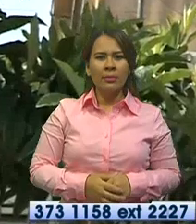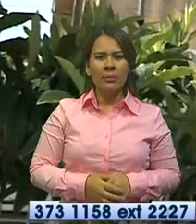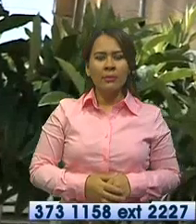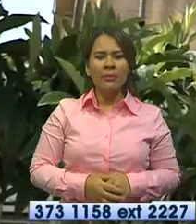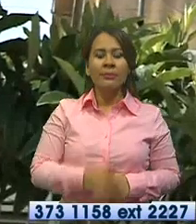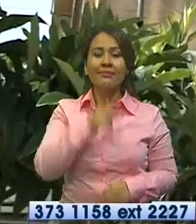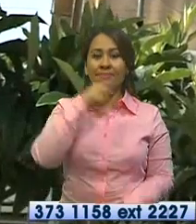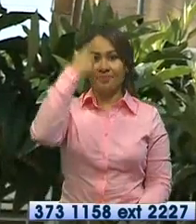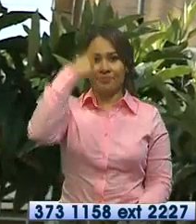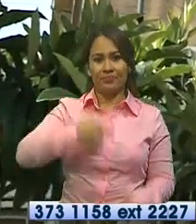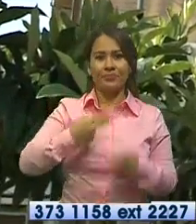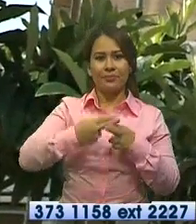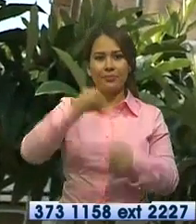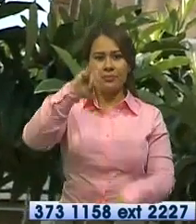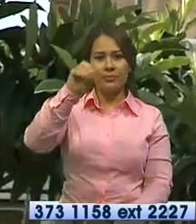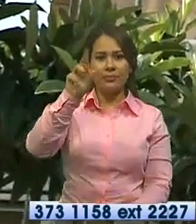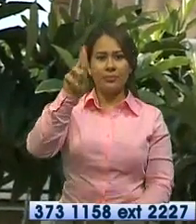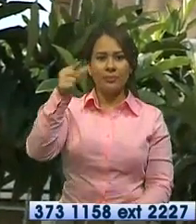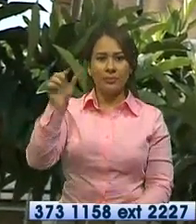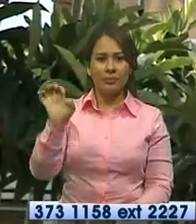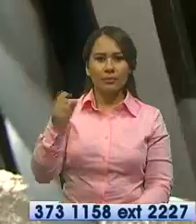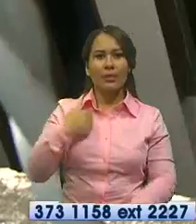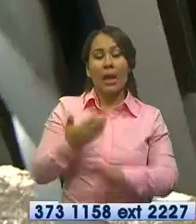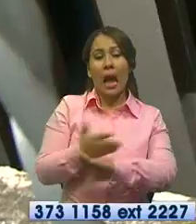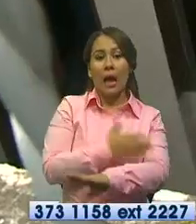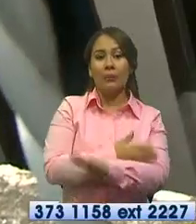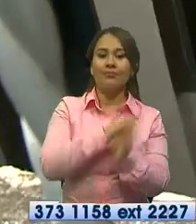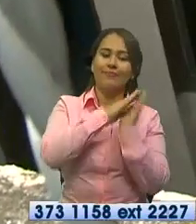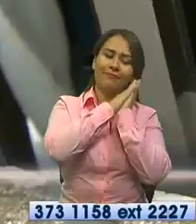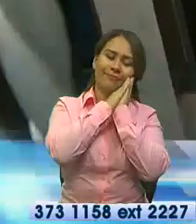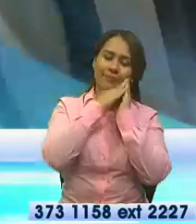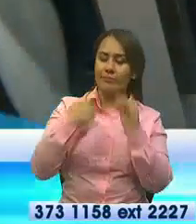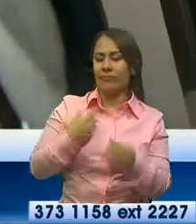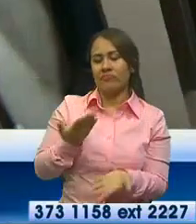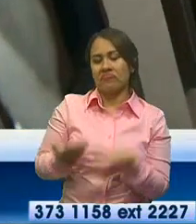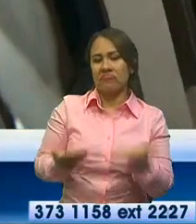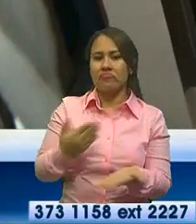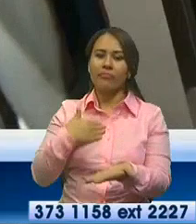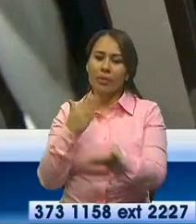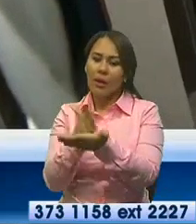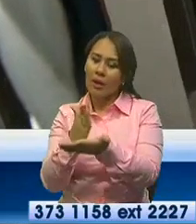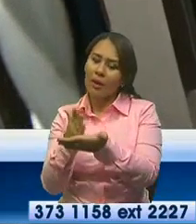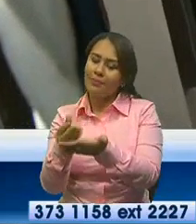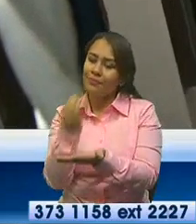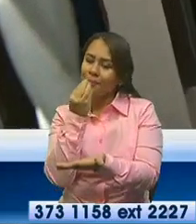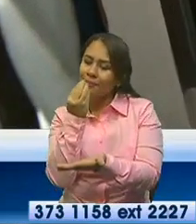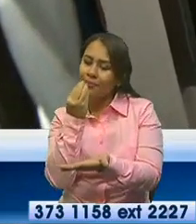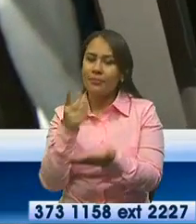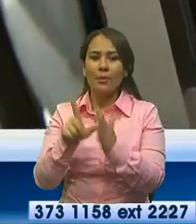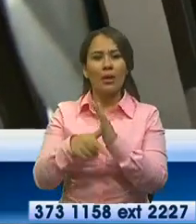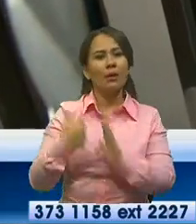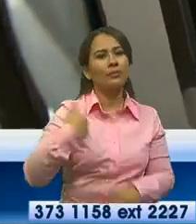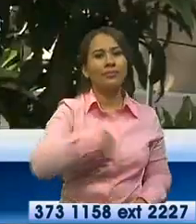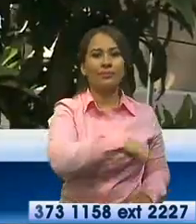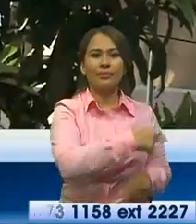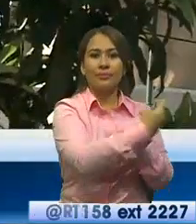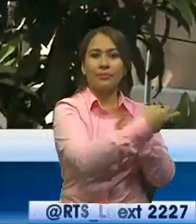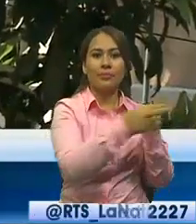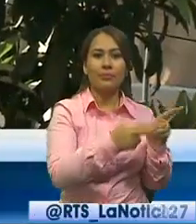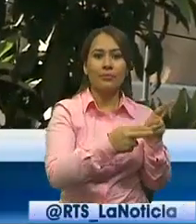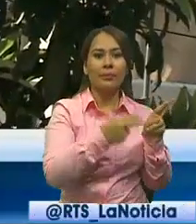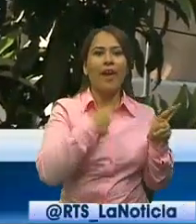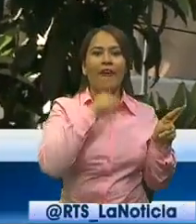Don Jorge vivía solo y antes de acostarse presuntamente se preparó algo ligero para merendar. Salió de la cocina, se fue al dormitorio,